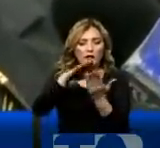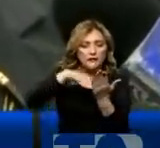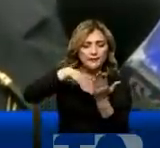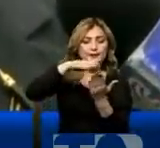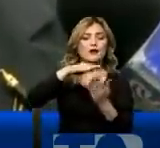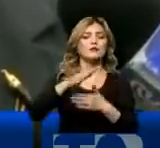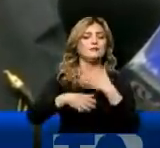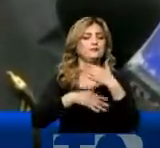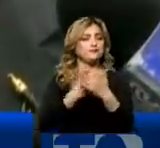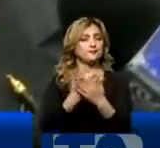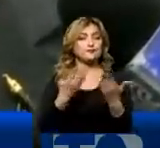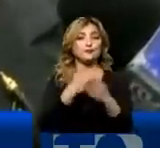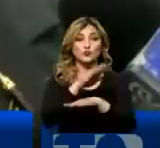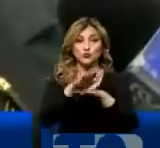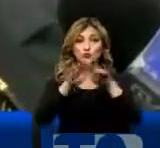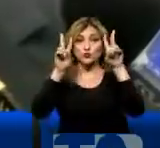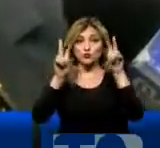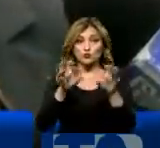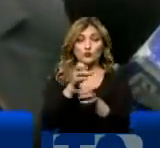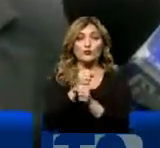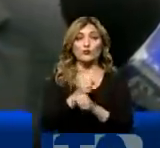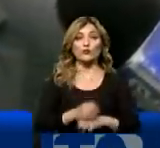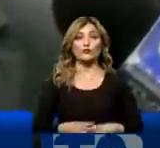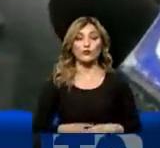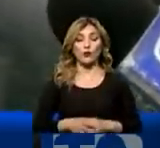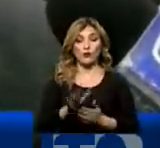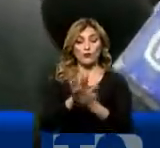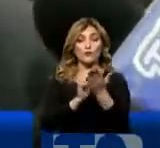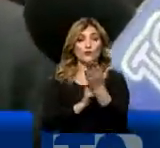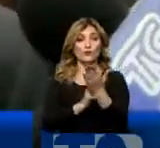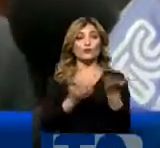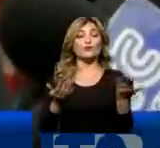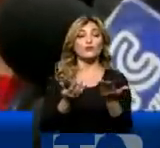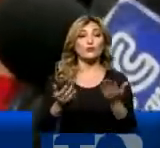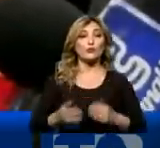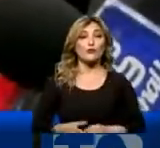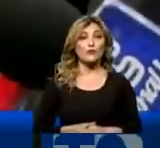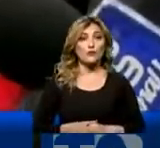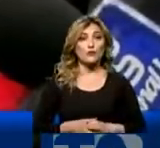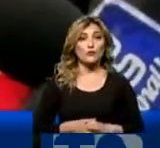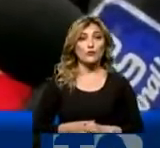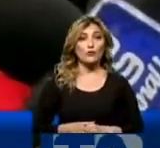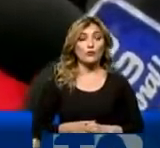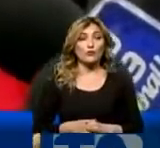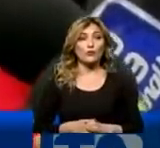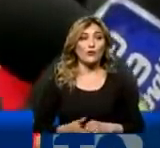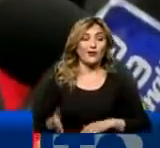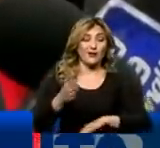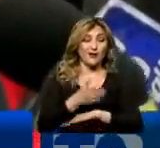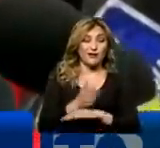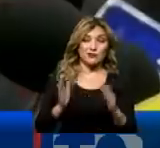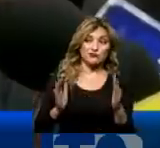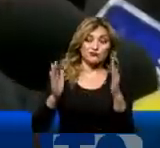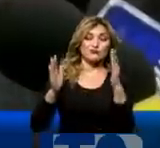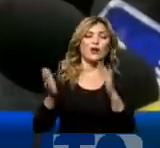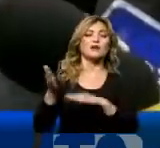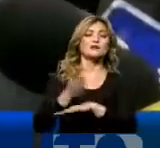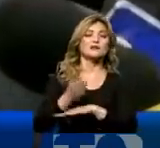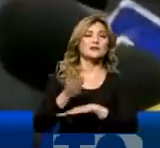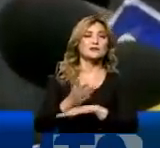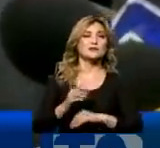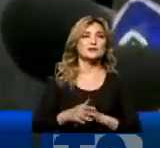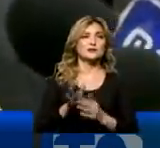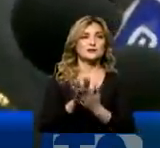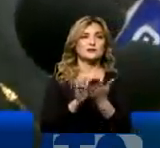es decir, todo lo que compone el tema de seguridad. El proyecto académico, porque eso es lo que viene antes que el edificio, el proyecto académico